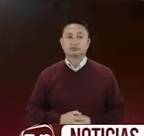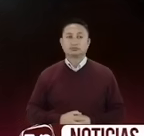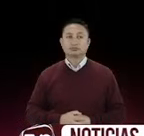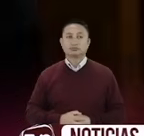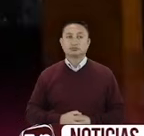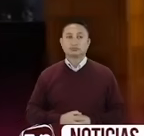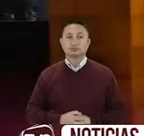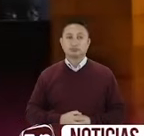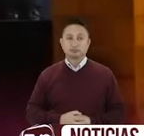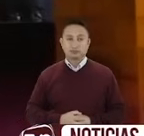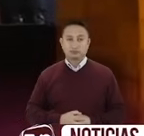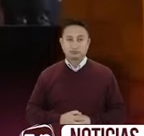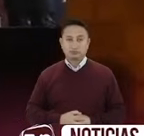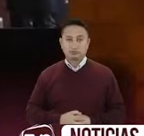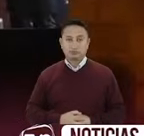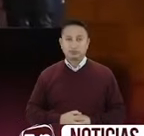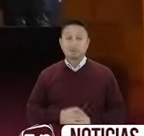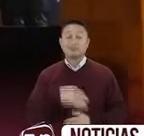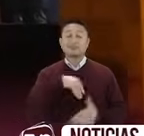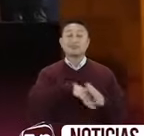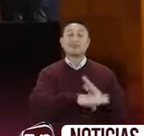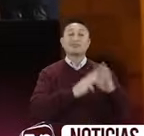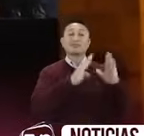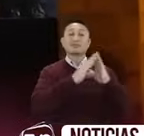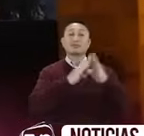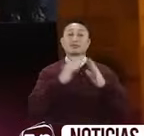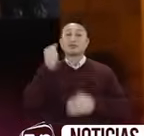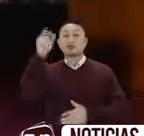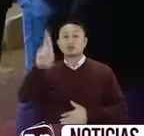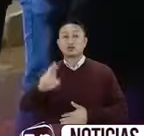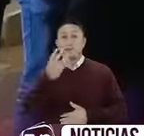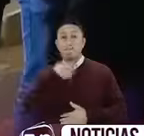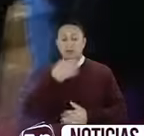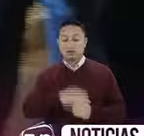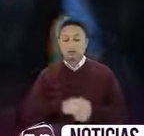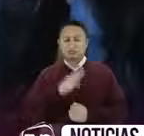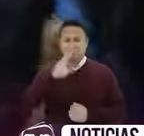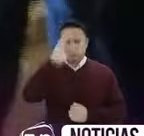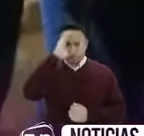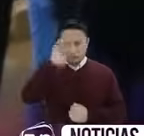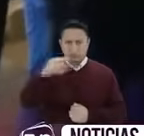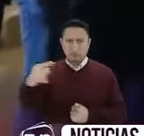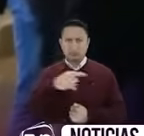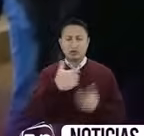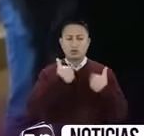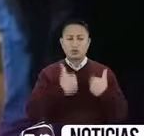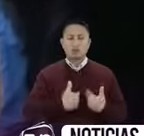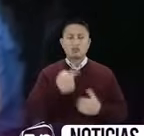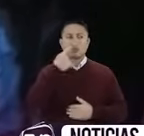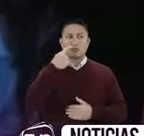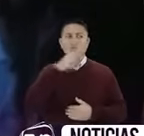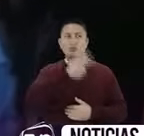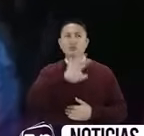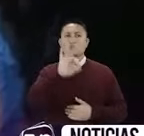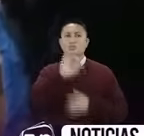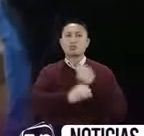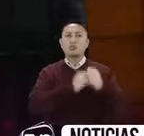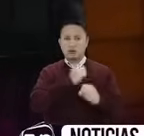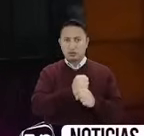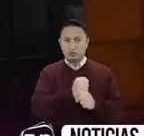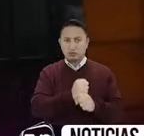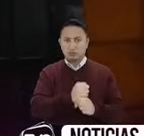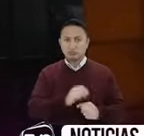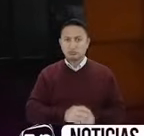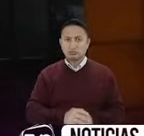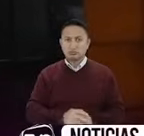En un conjunto residencial al sur de la ciudad de Ambato, la Policía Nacional encontró el cuerpo de un hombre de 49 años de edad que habría sido víctima